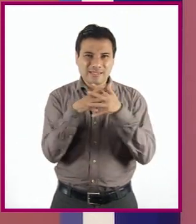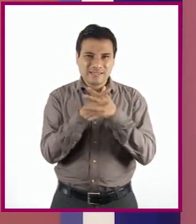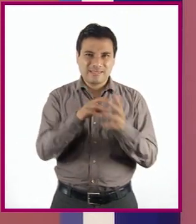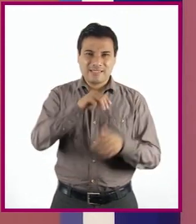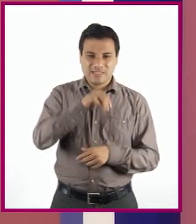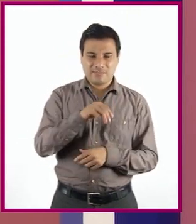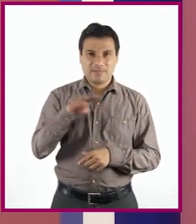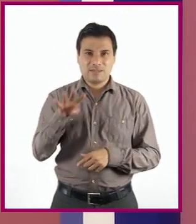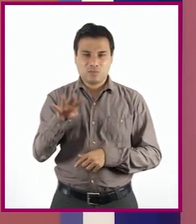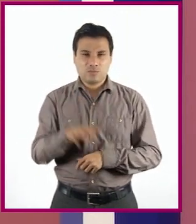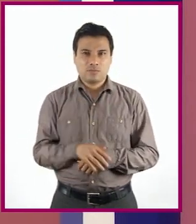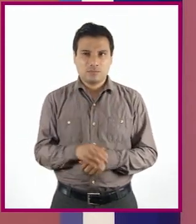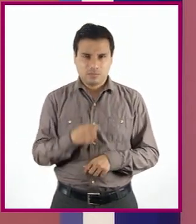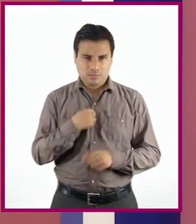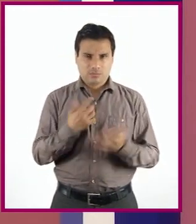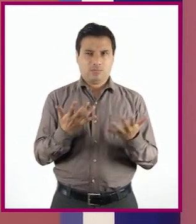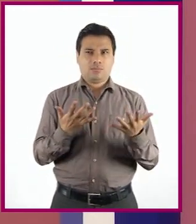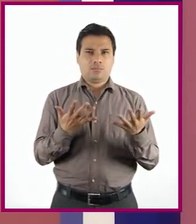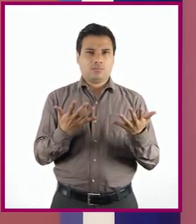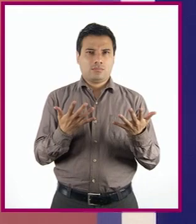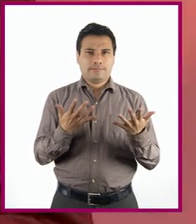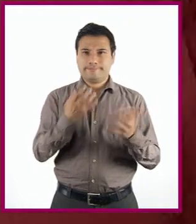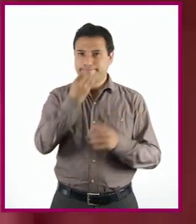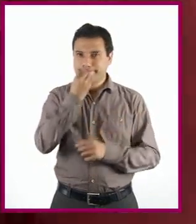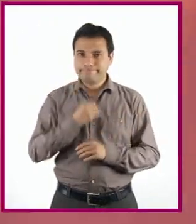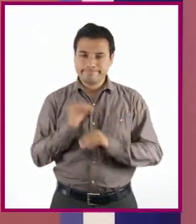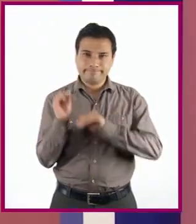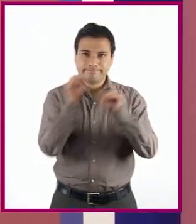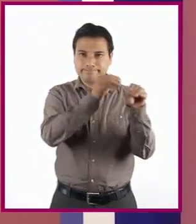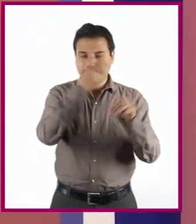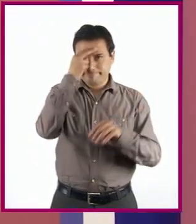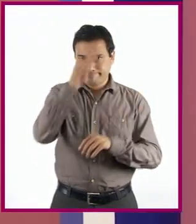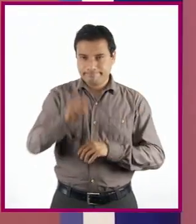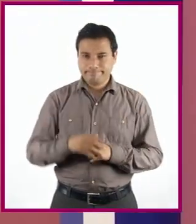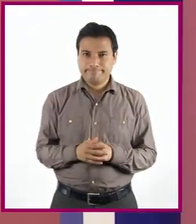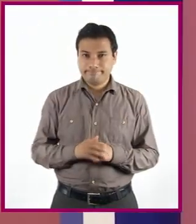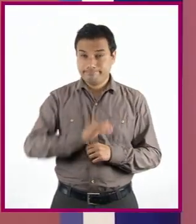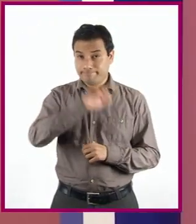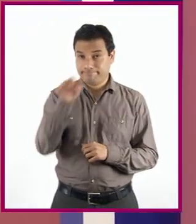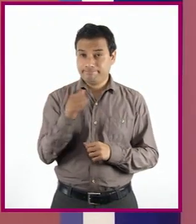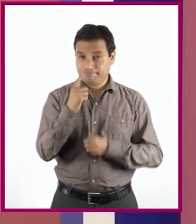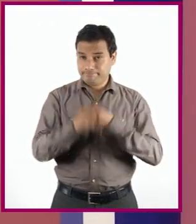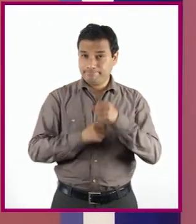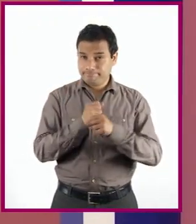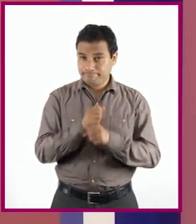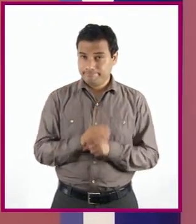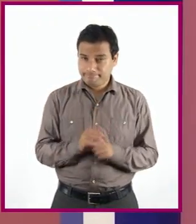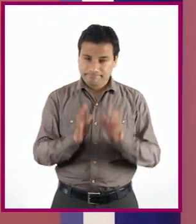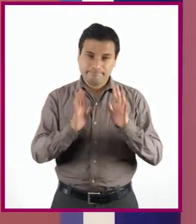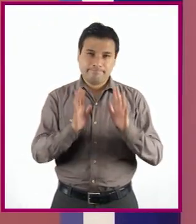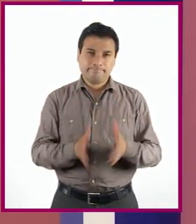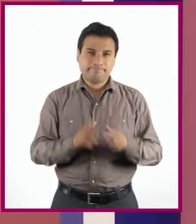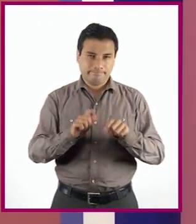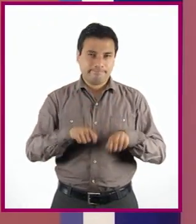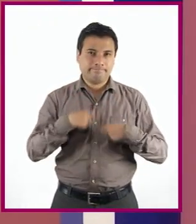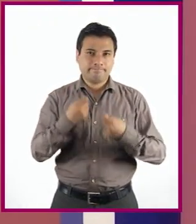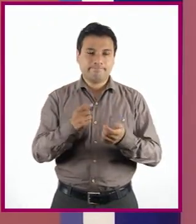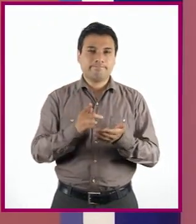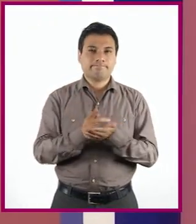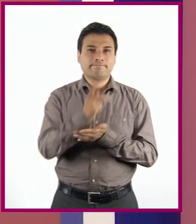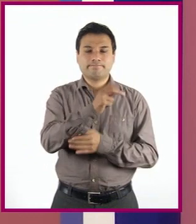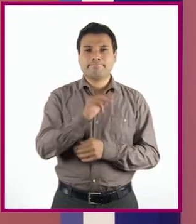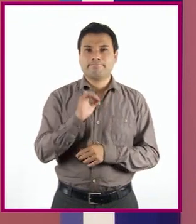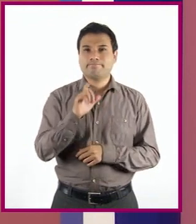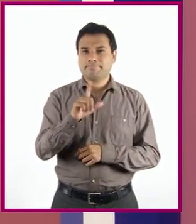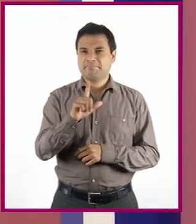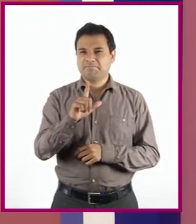M-19, por lo que tuve que exiliarme a México. Un año después fui galardonado con el Premio Nobel de Literatura por 100